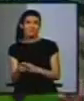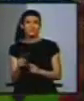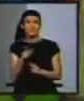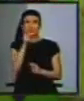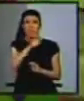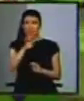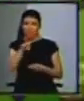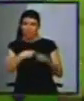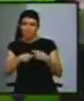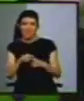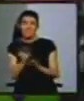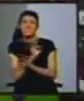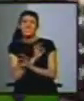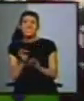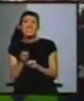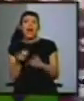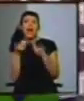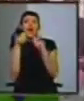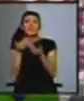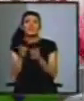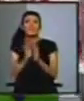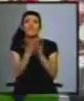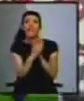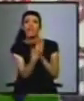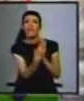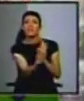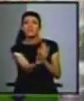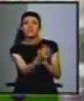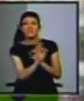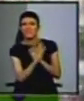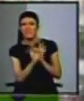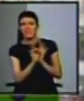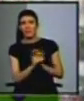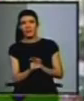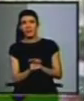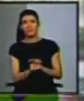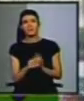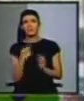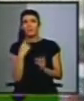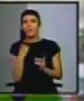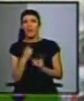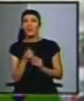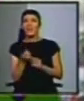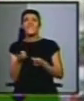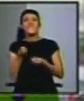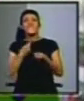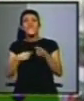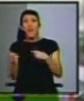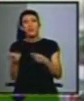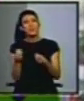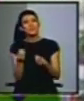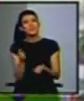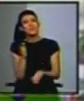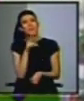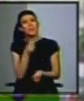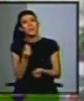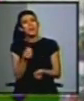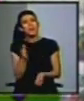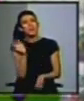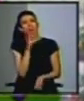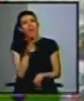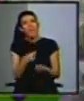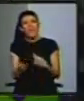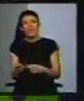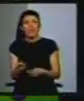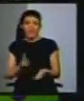siquiera ofrecen las tarjetas entre sus productos navideños. Porque la venta no merece la pena. No se venden,